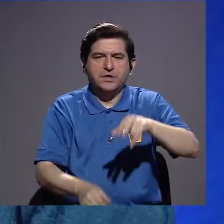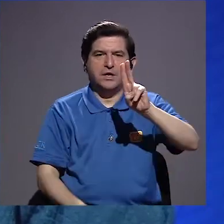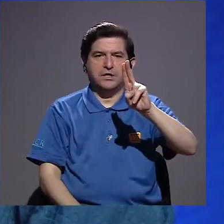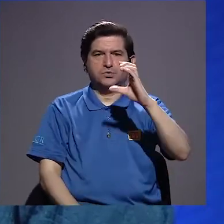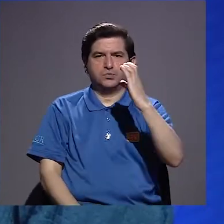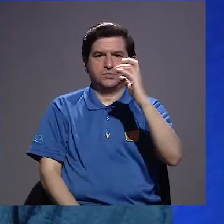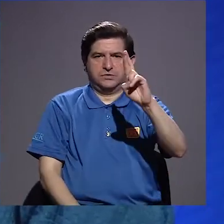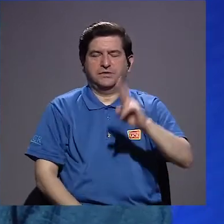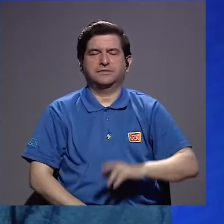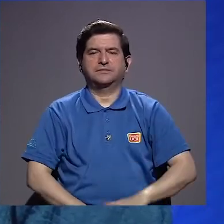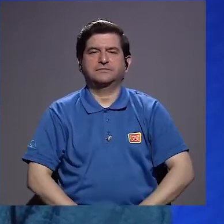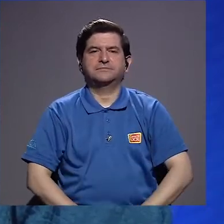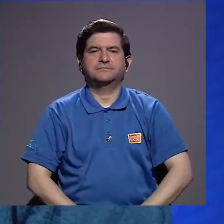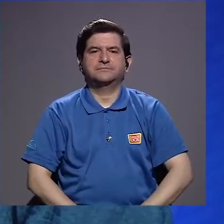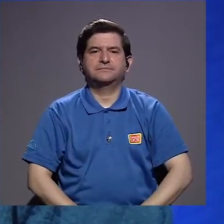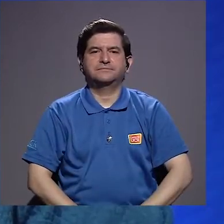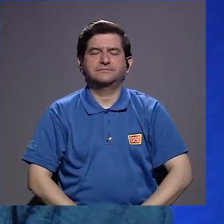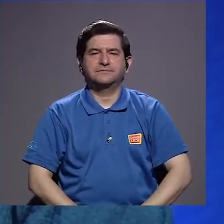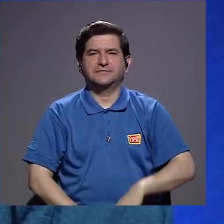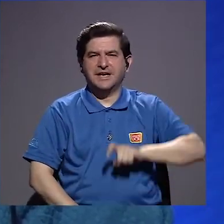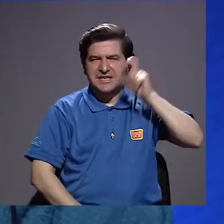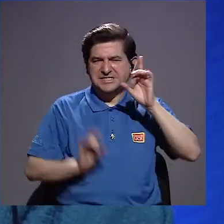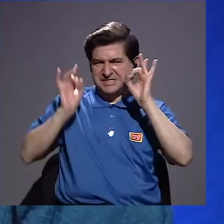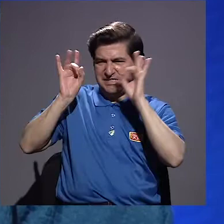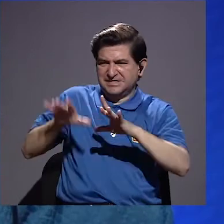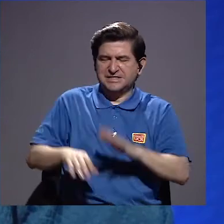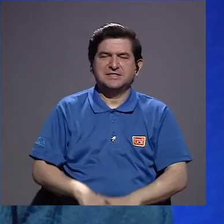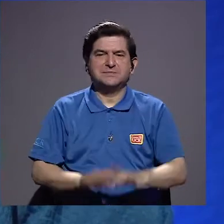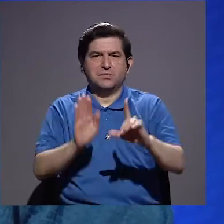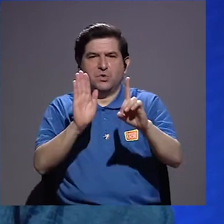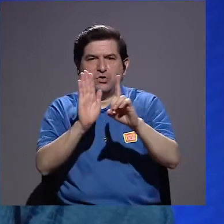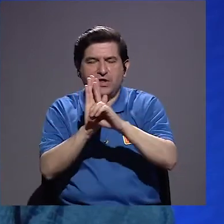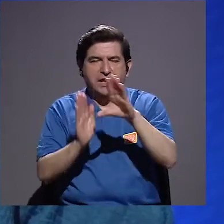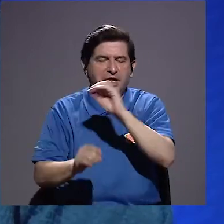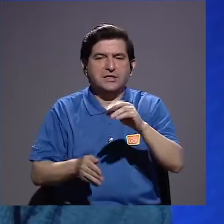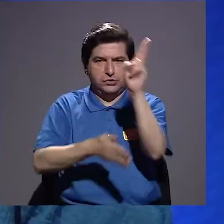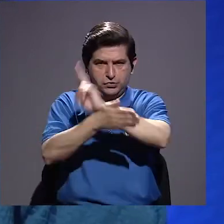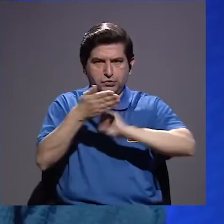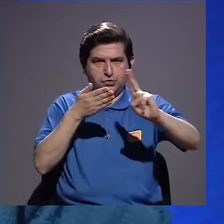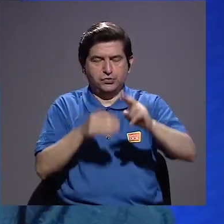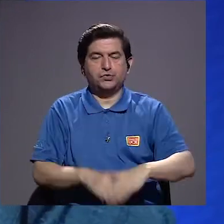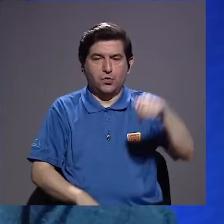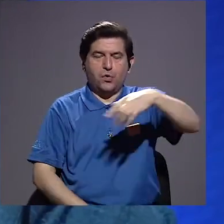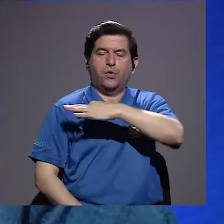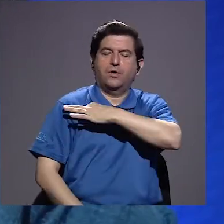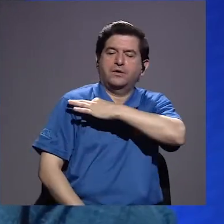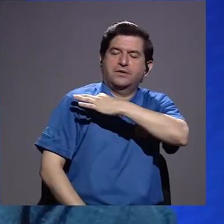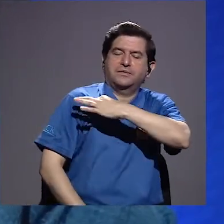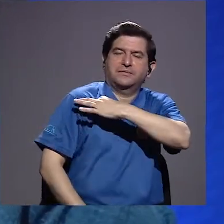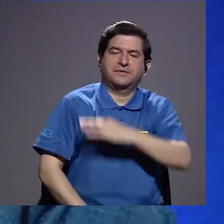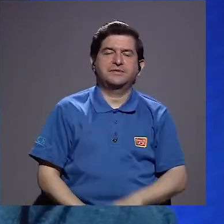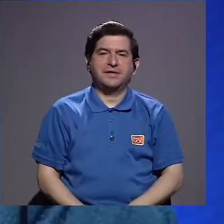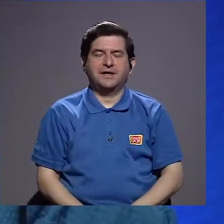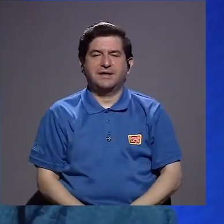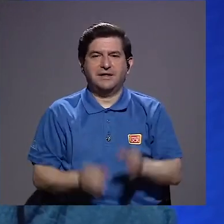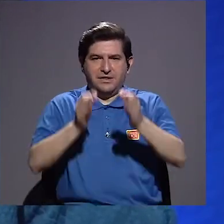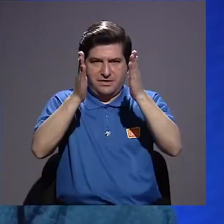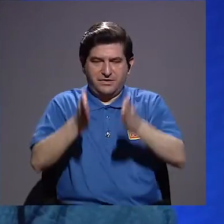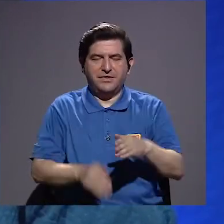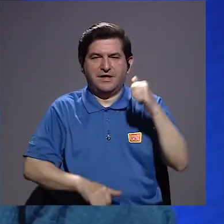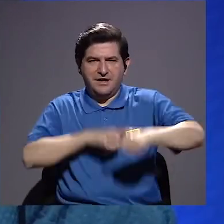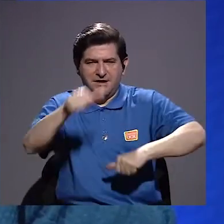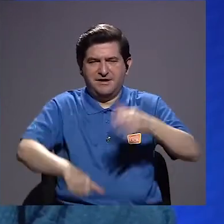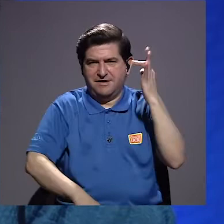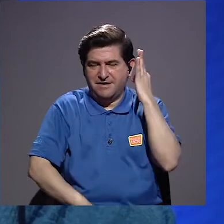Investigaciones Jurídicas de la Universidad de Costa Rica, Sexismo, Derecho y Academia. Nuestra invitada hoy,